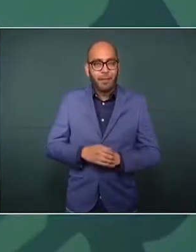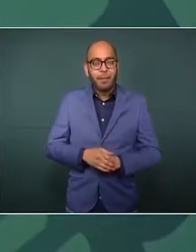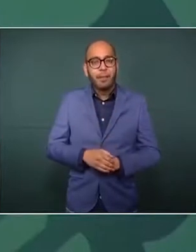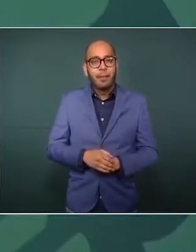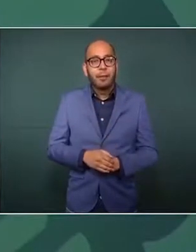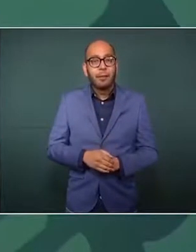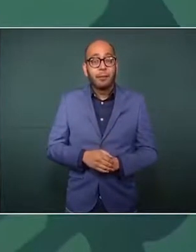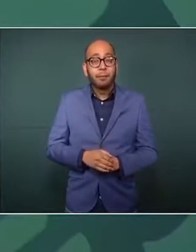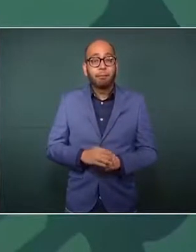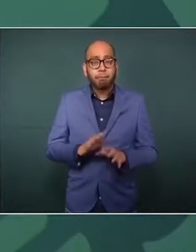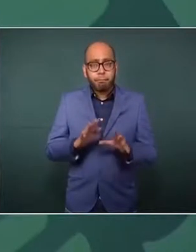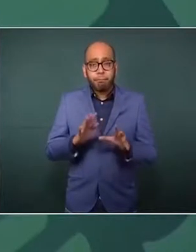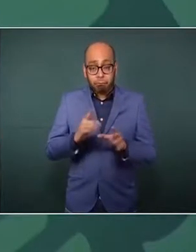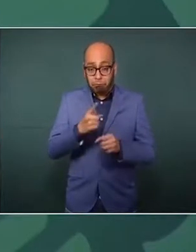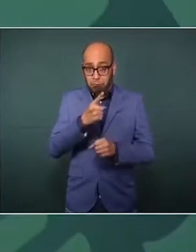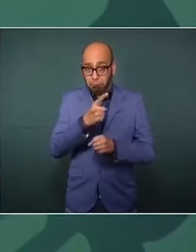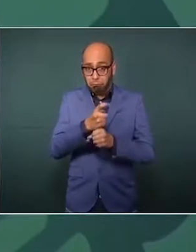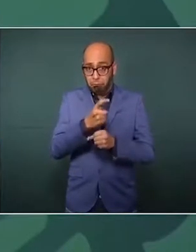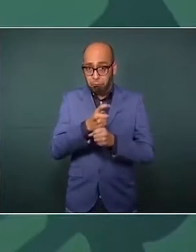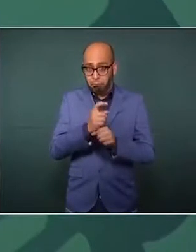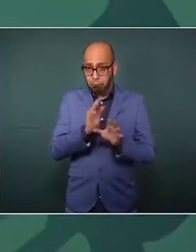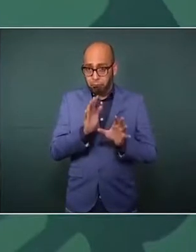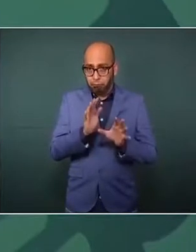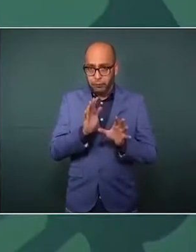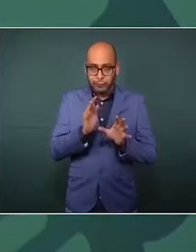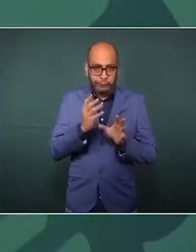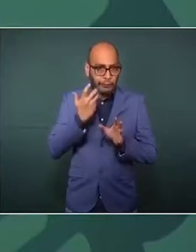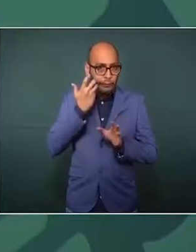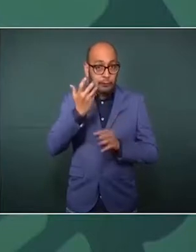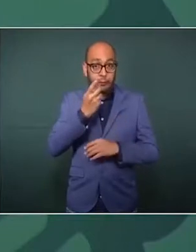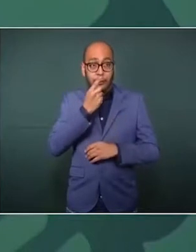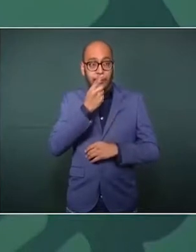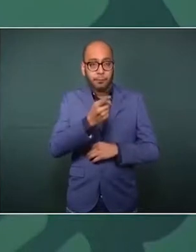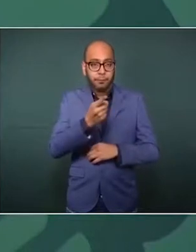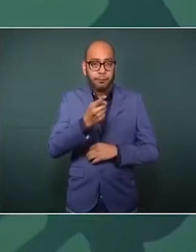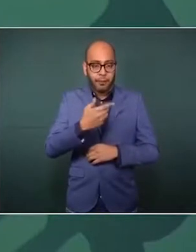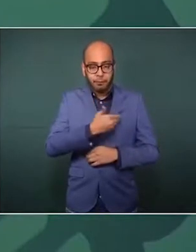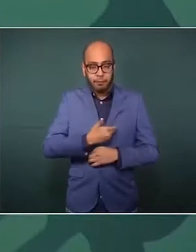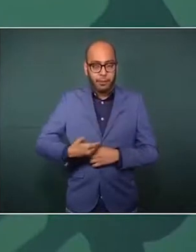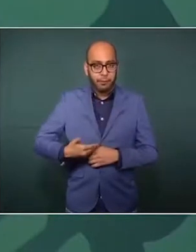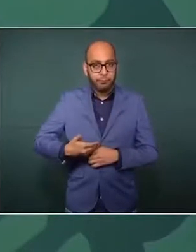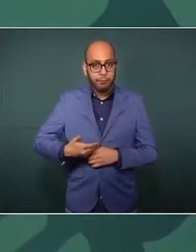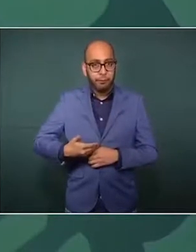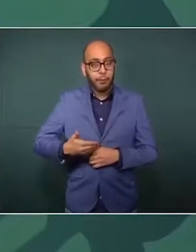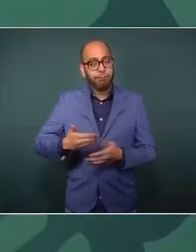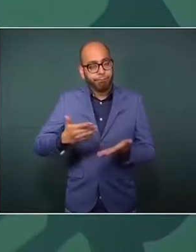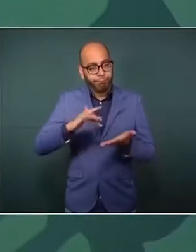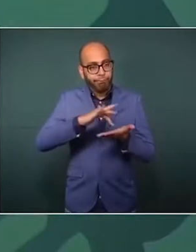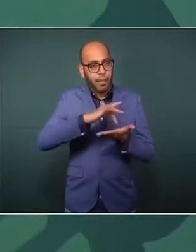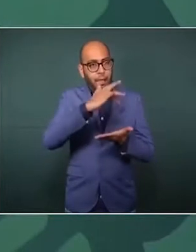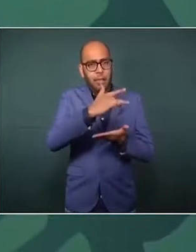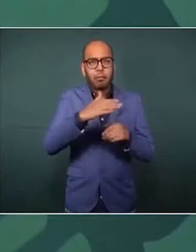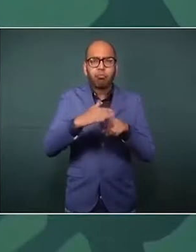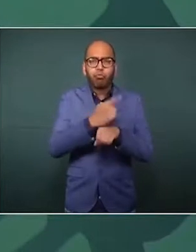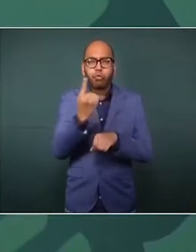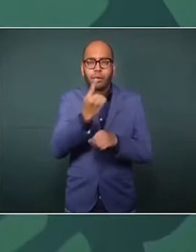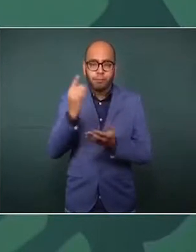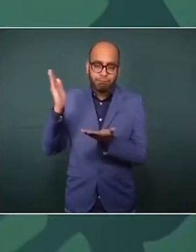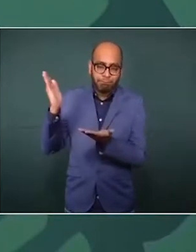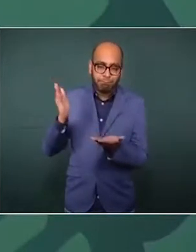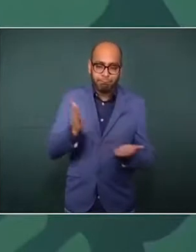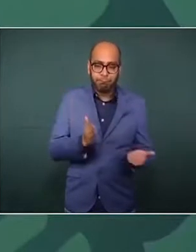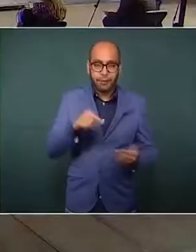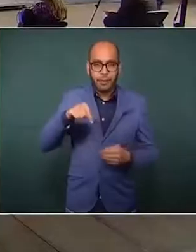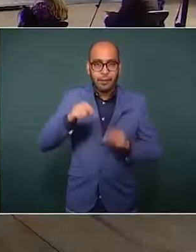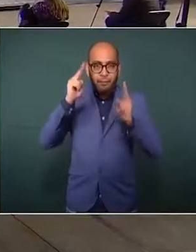expresarme agradecimiento al señor presidente por su visita a michoacán